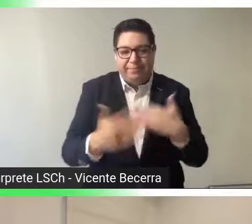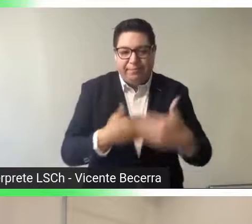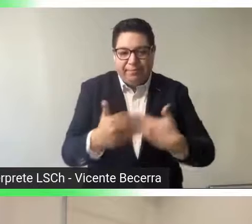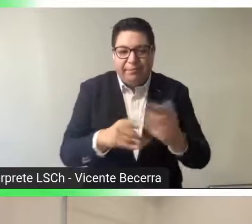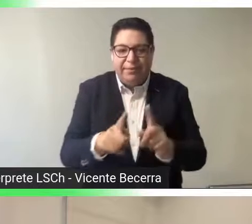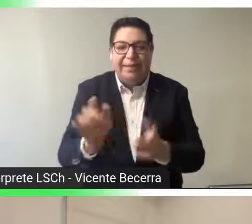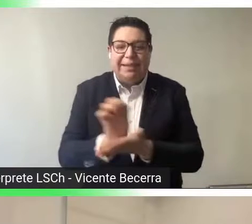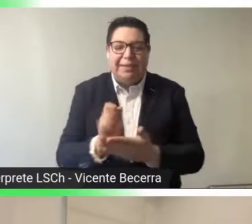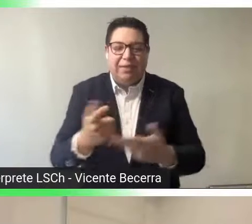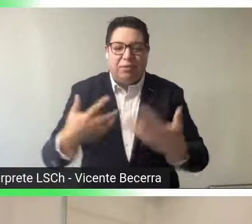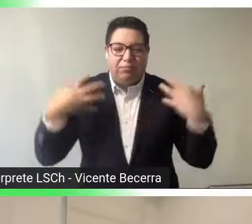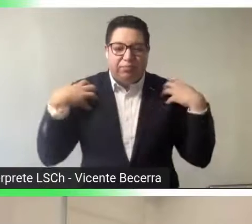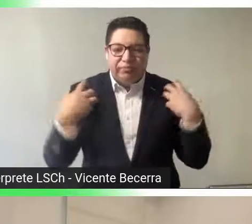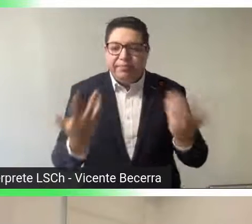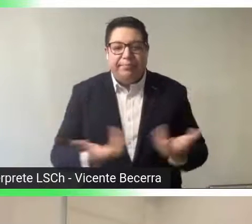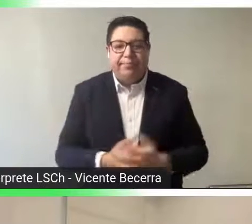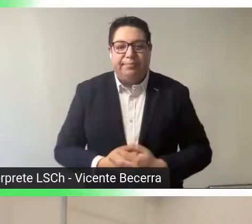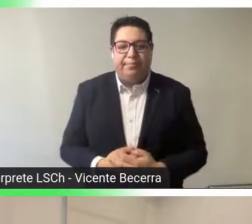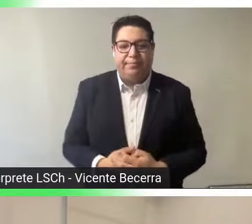Estado?